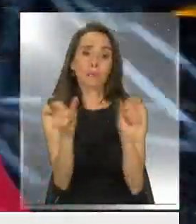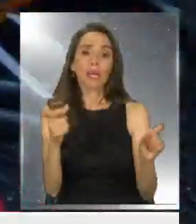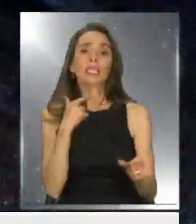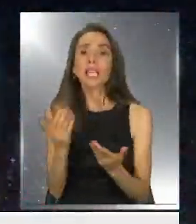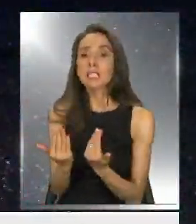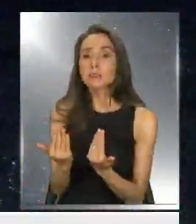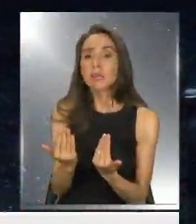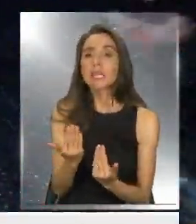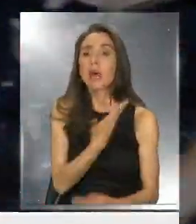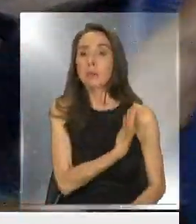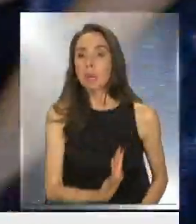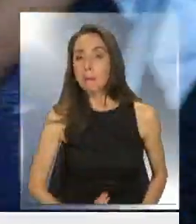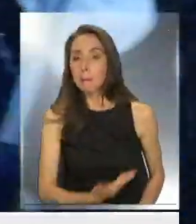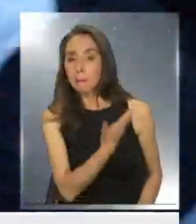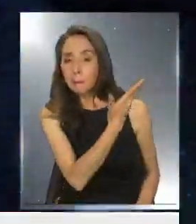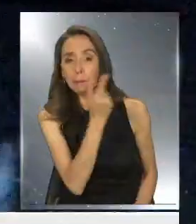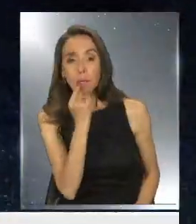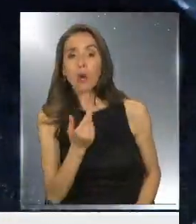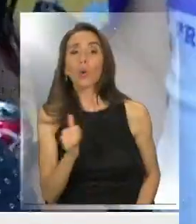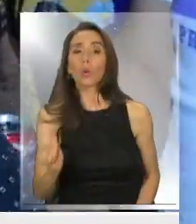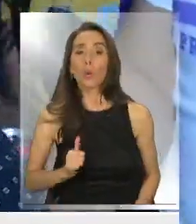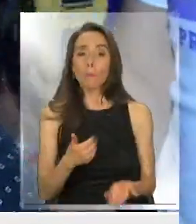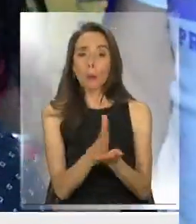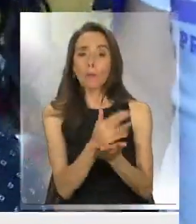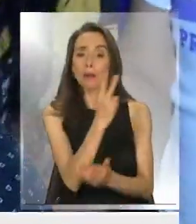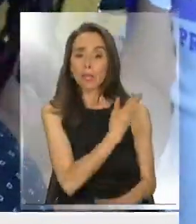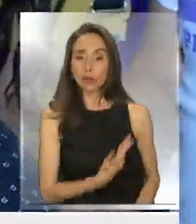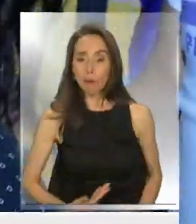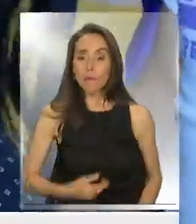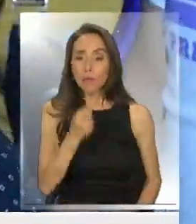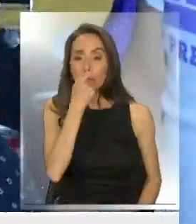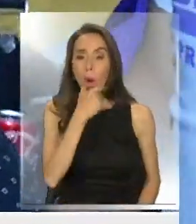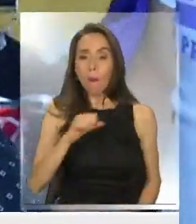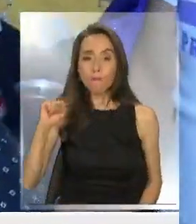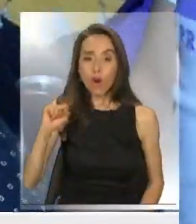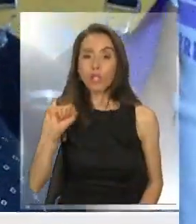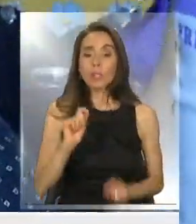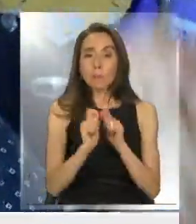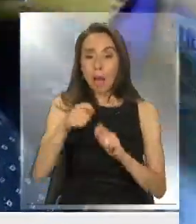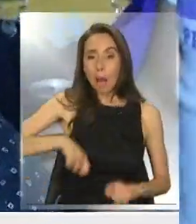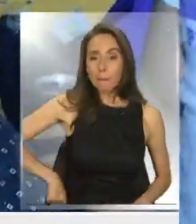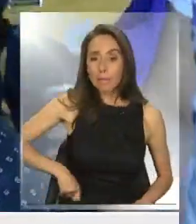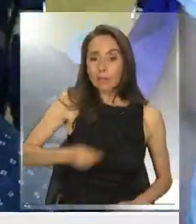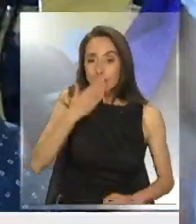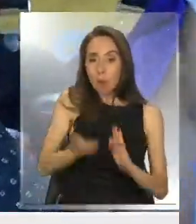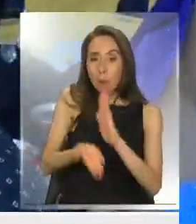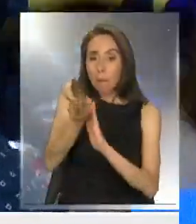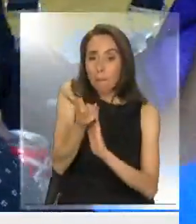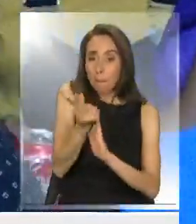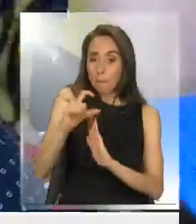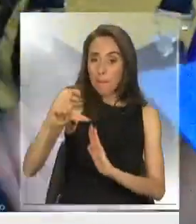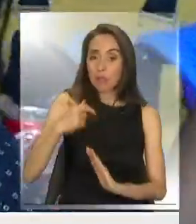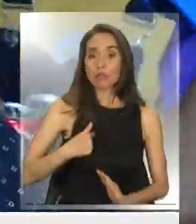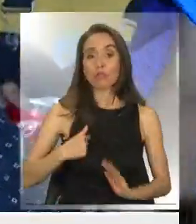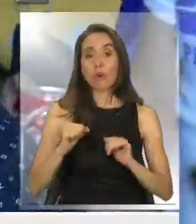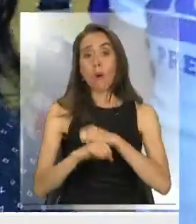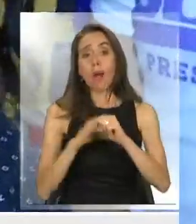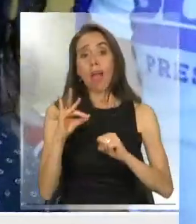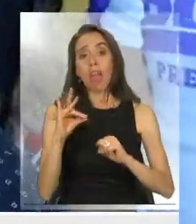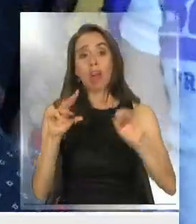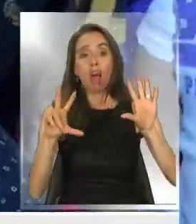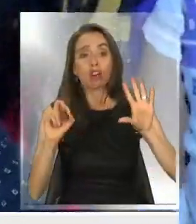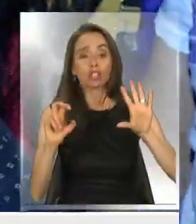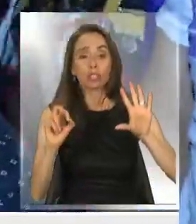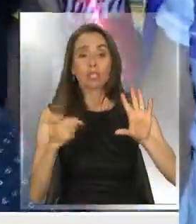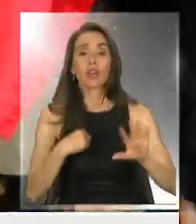esperan del presidente? Bueno, que cumpla su plan de gobierno. Boric, mejora las pensiones, porque yo que tengo 80 años,